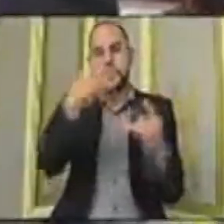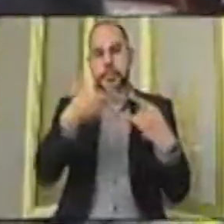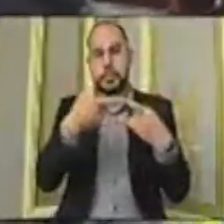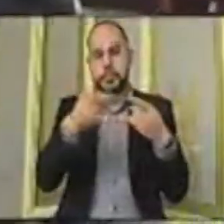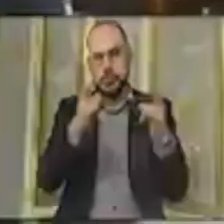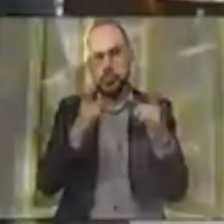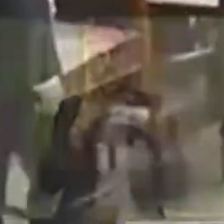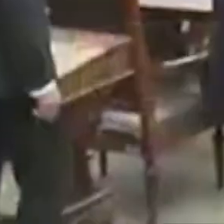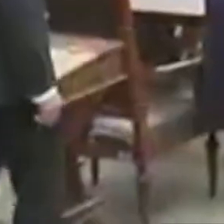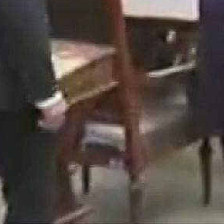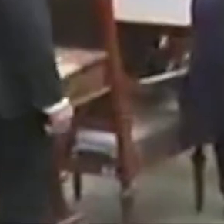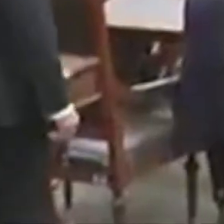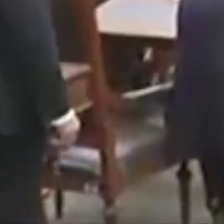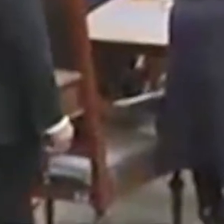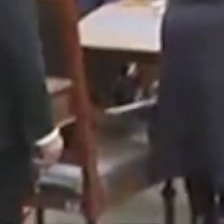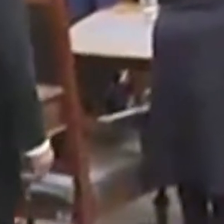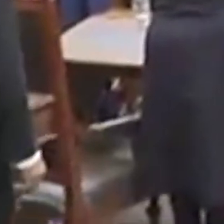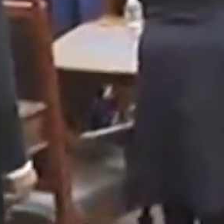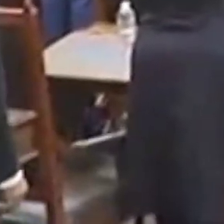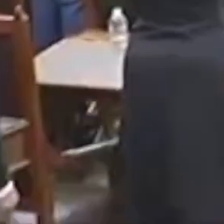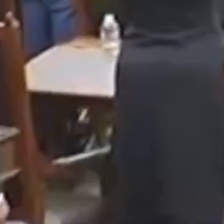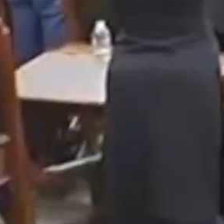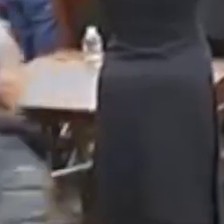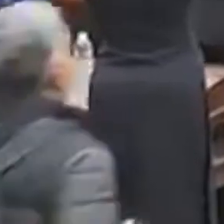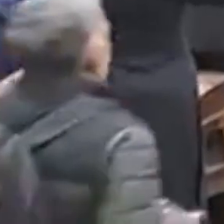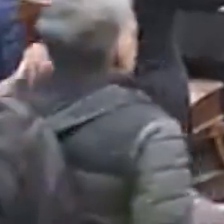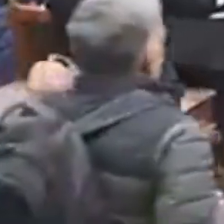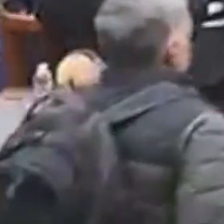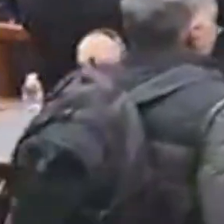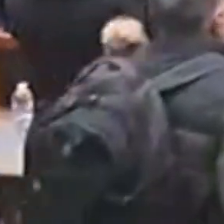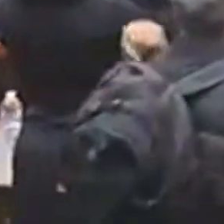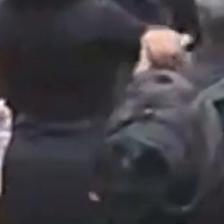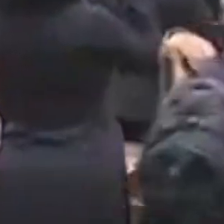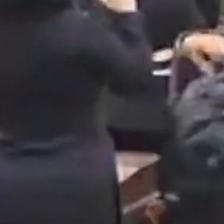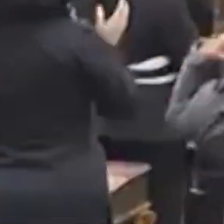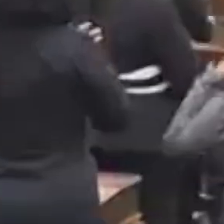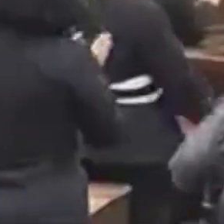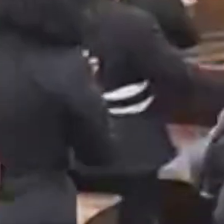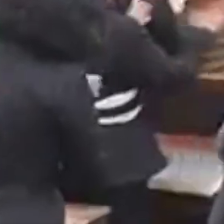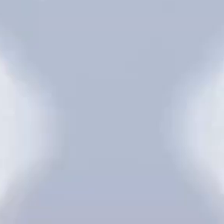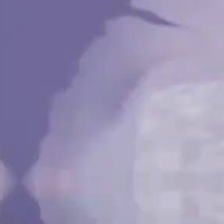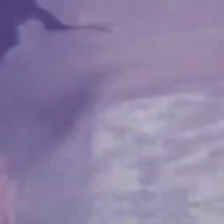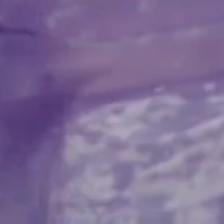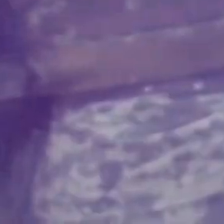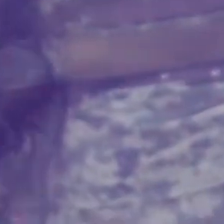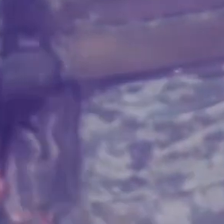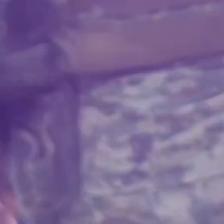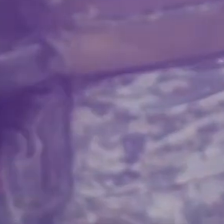Muchas gracias. Enhorabuena por Puebla. Tomémonos una foto. Muchas gracias.